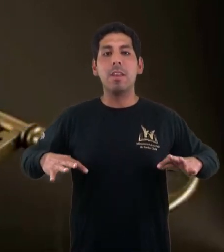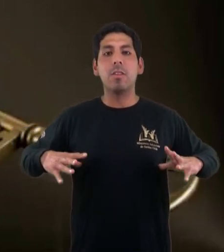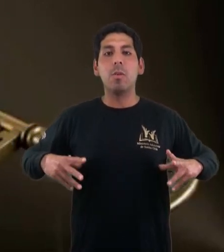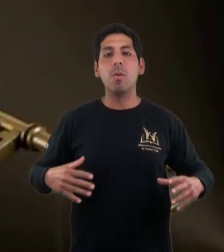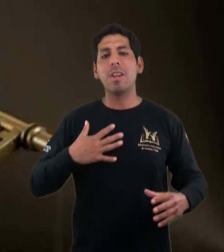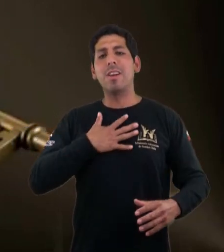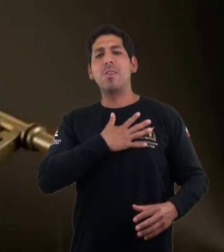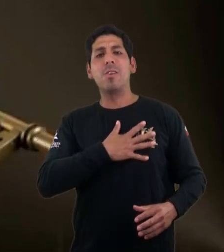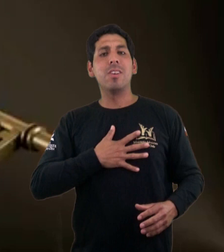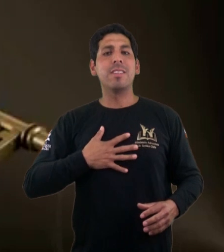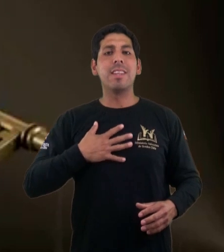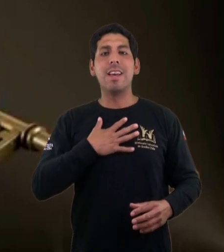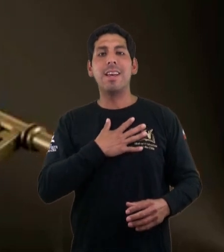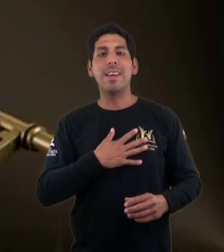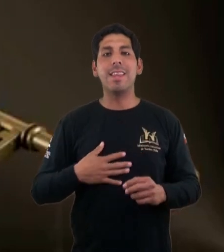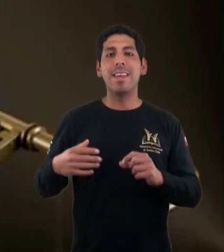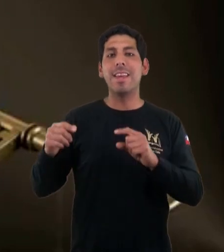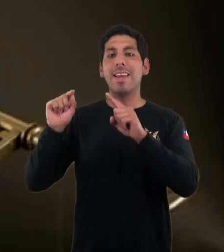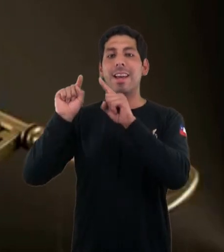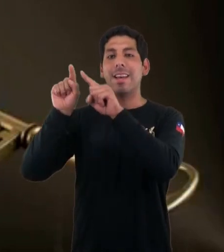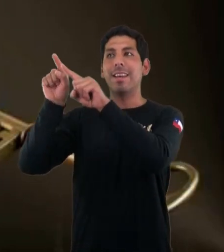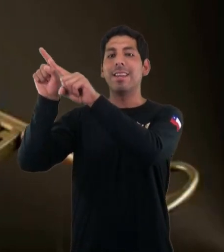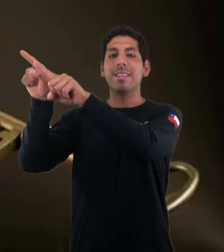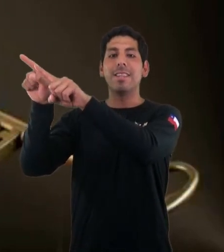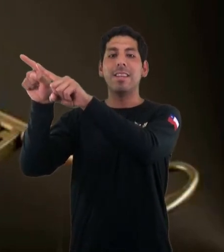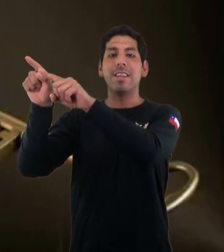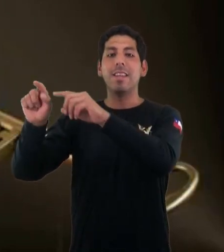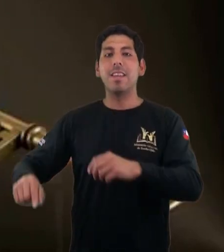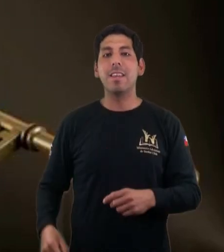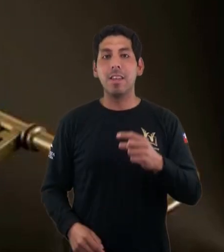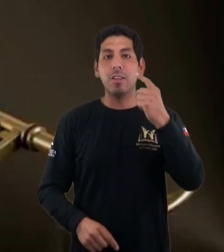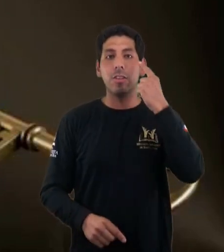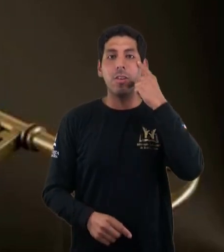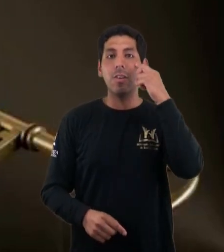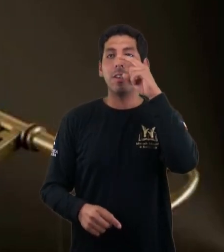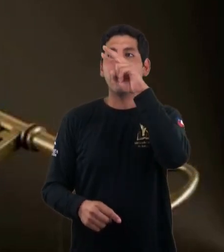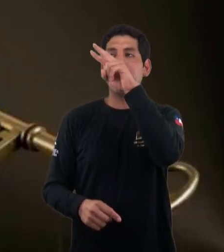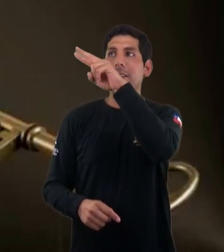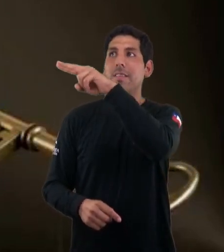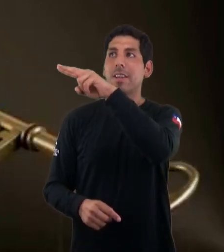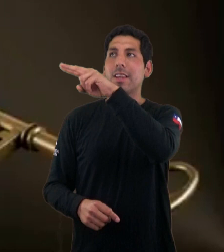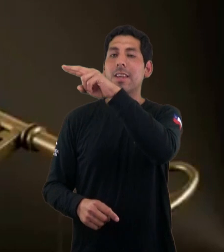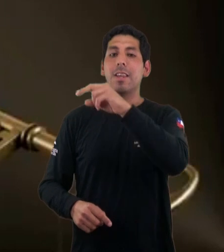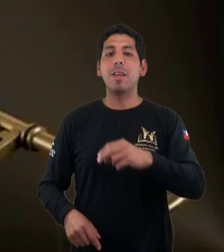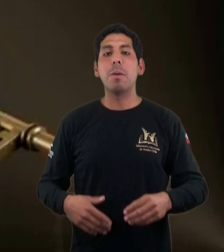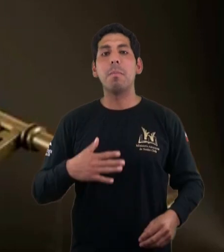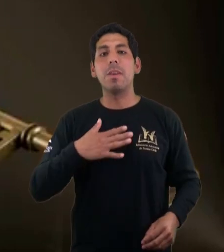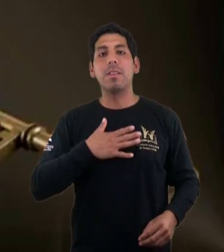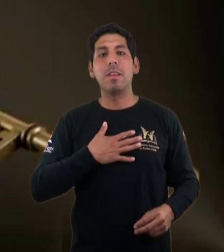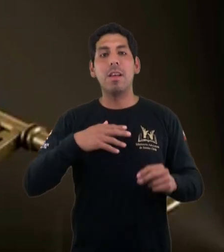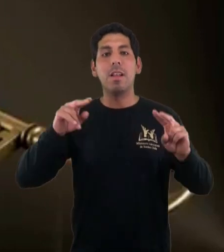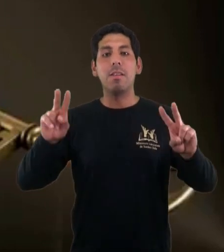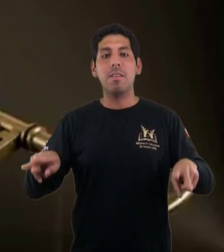ventura gozaré allí, yo te veré